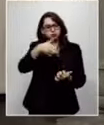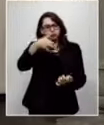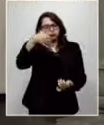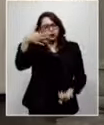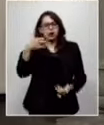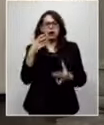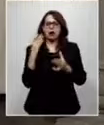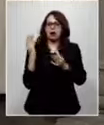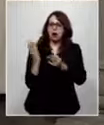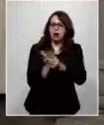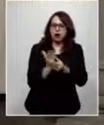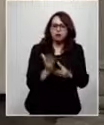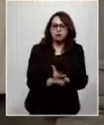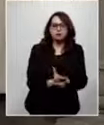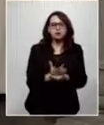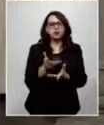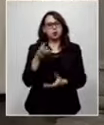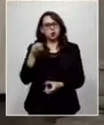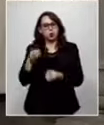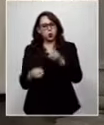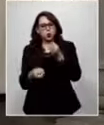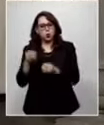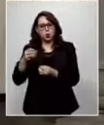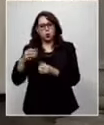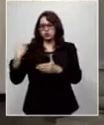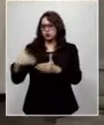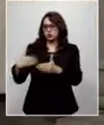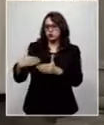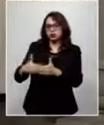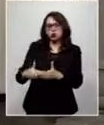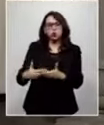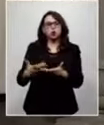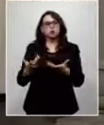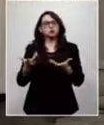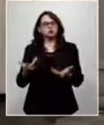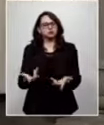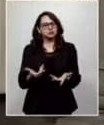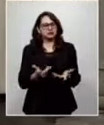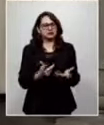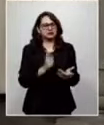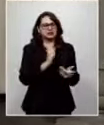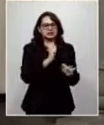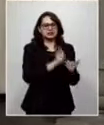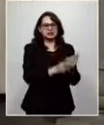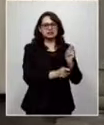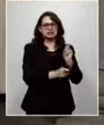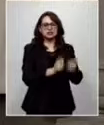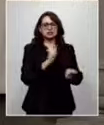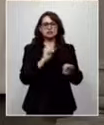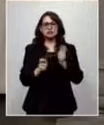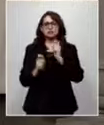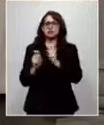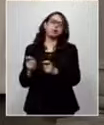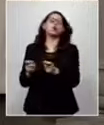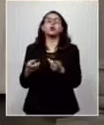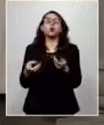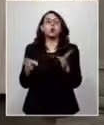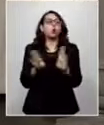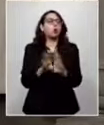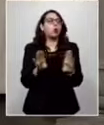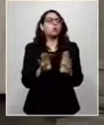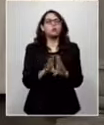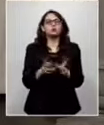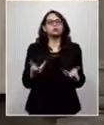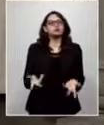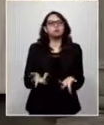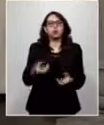en carpetas, en juicios, en el caso de una corte, no solamente explican cómo se mantuvo un pleito, por decir, por